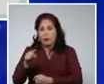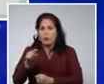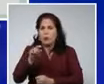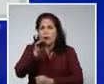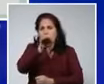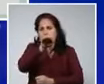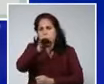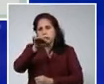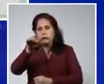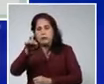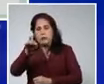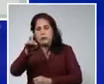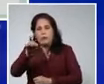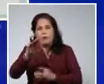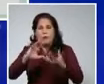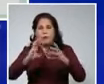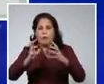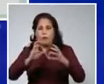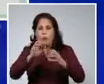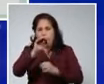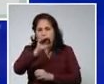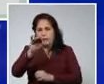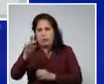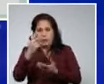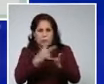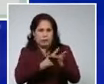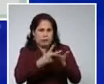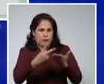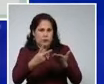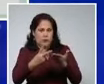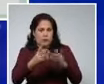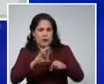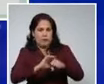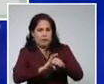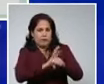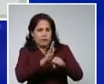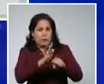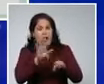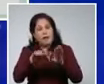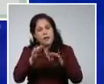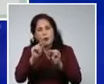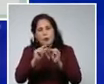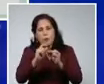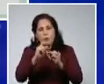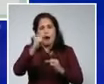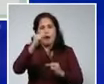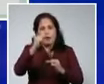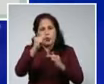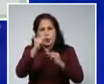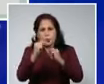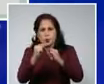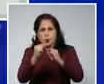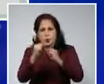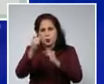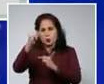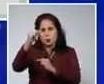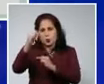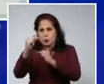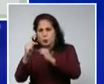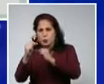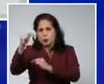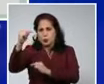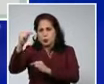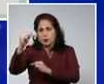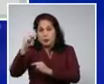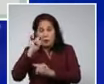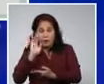el comportamiento en los últimos 15 días, en los que hay días que se aumenta, otros que baja, pero realmente no se ve